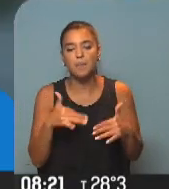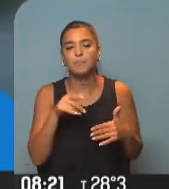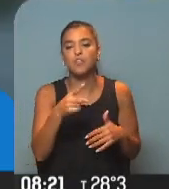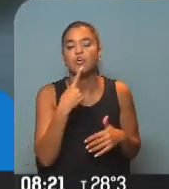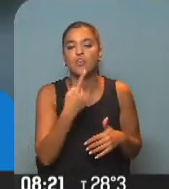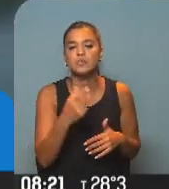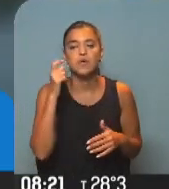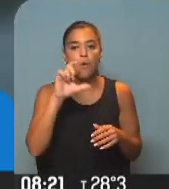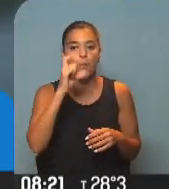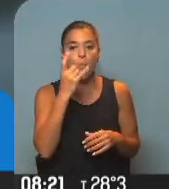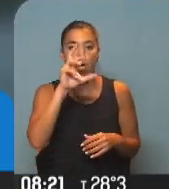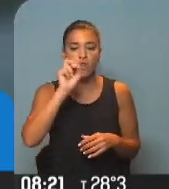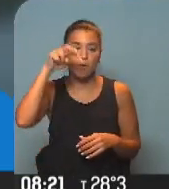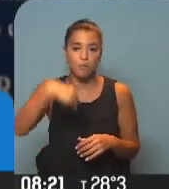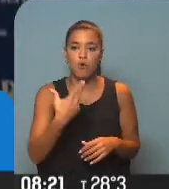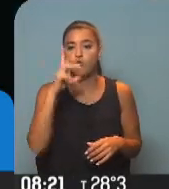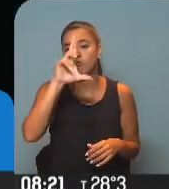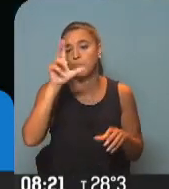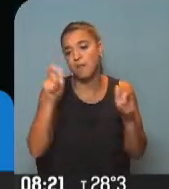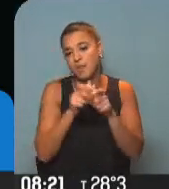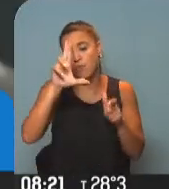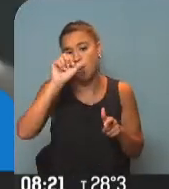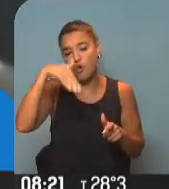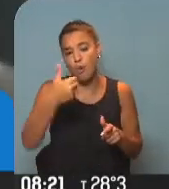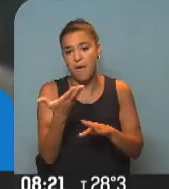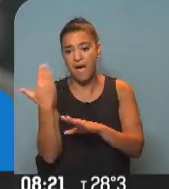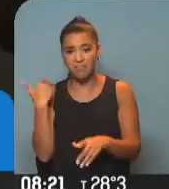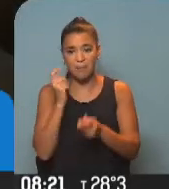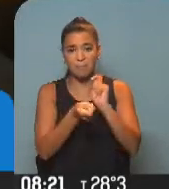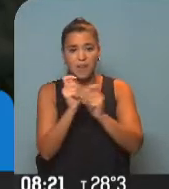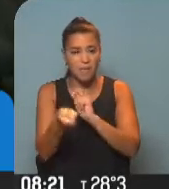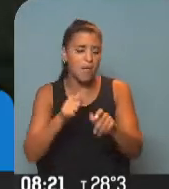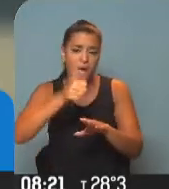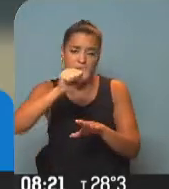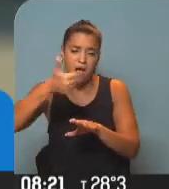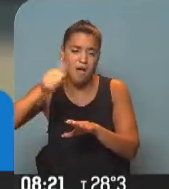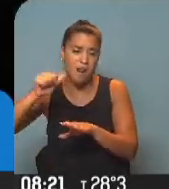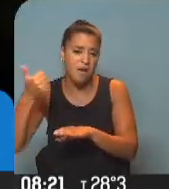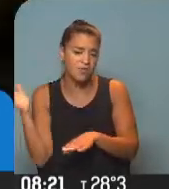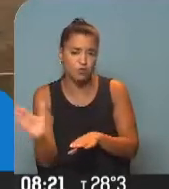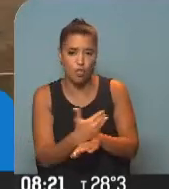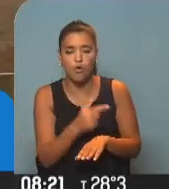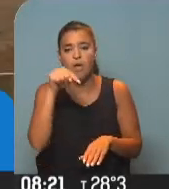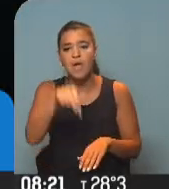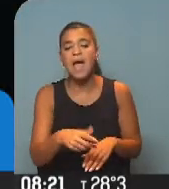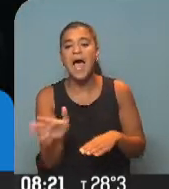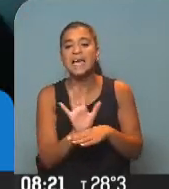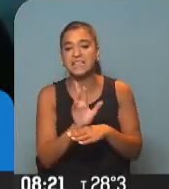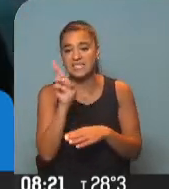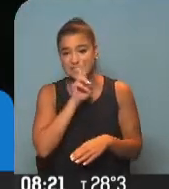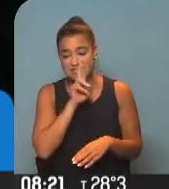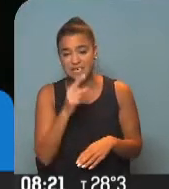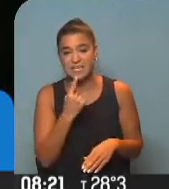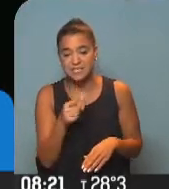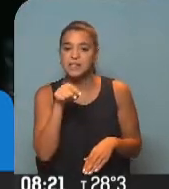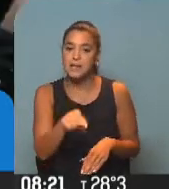Alfonso Cuarón por Roma. No hay discusión, ganó todos los premios previos y si hubiera 30 premios más los ganaría todos también. Pasemos, actriz. Bueno, esta la